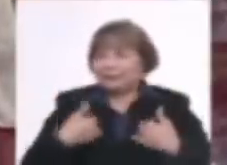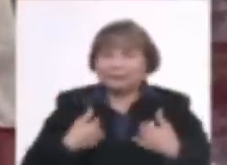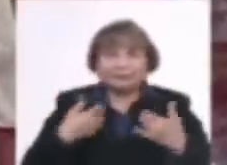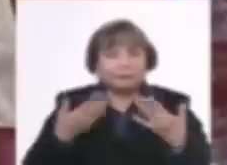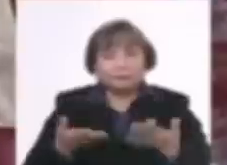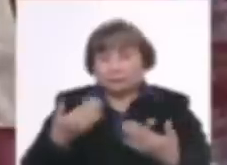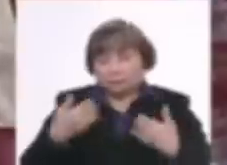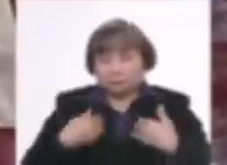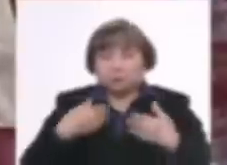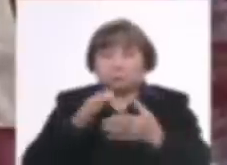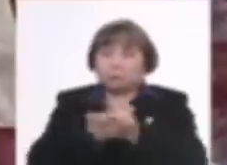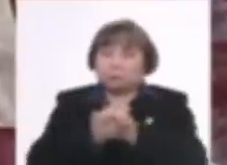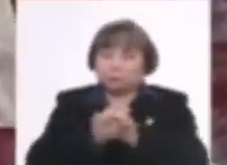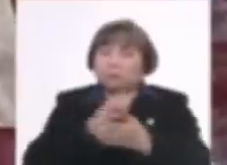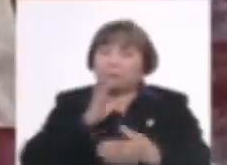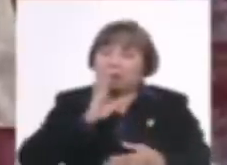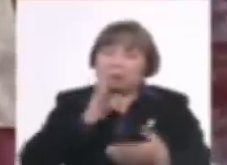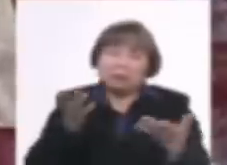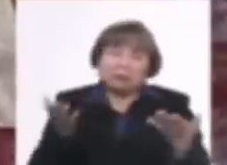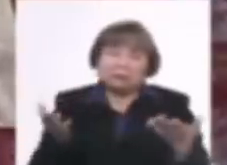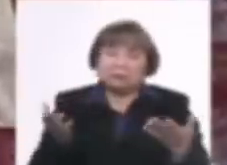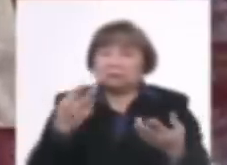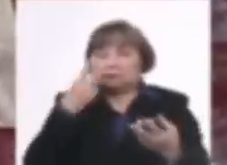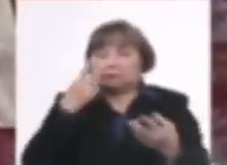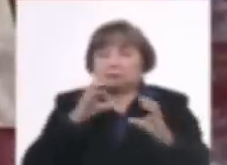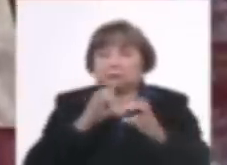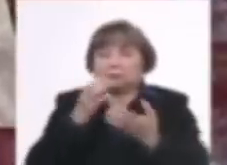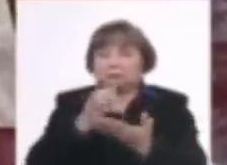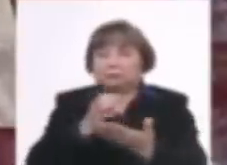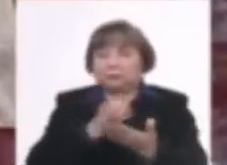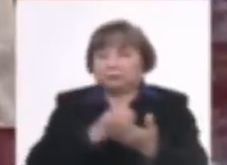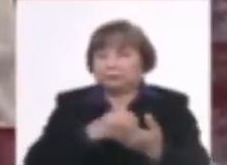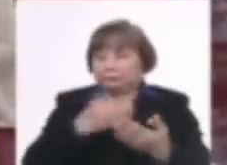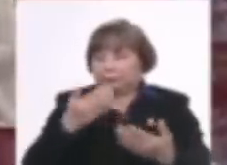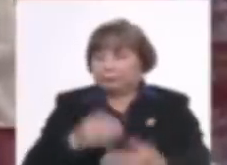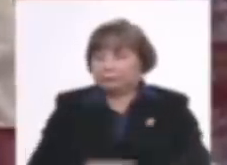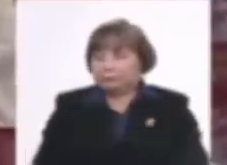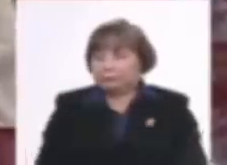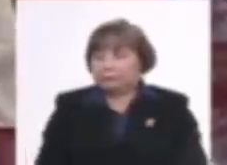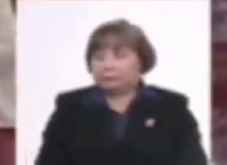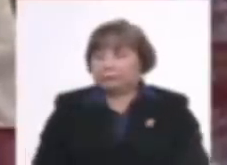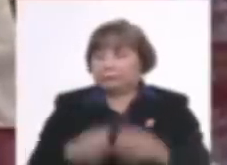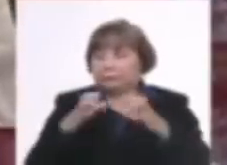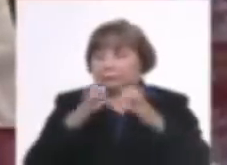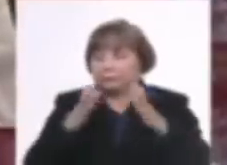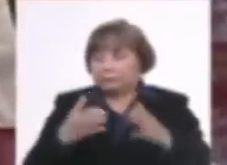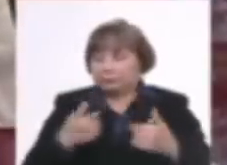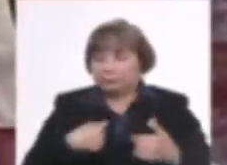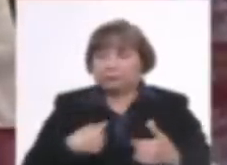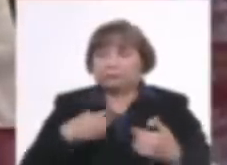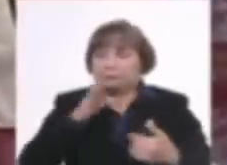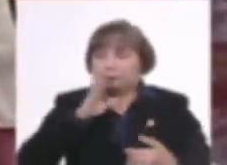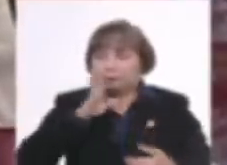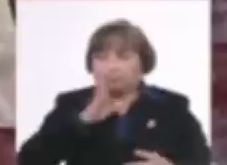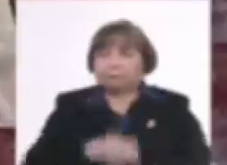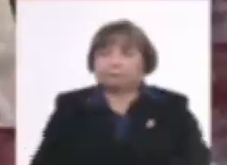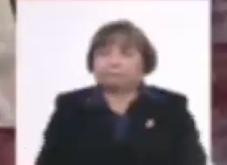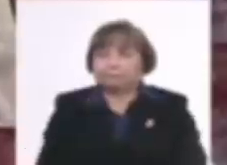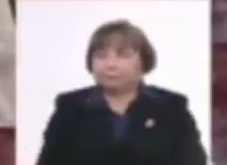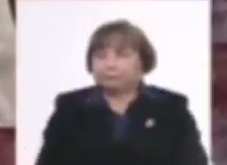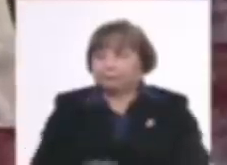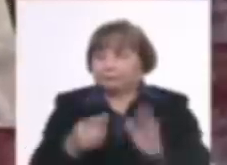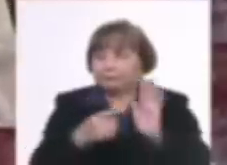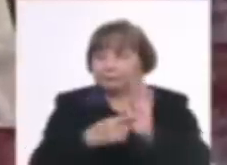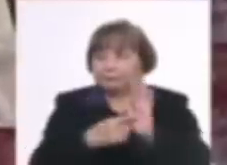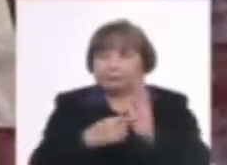tenemos amistad y era verbal. Hay dos tipos de contrato, esto, señora congresista, y yo tenía el verbal.